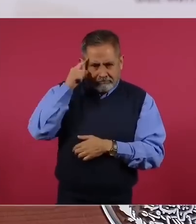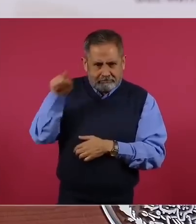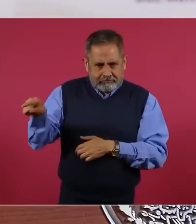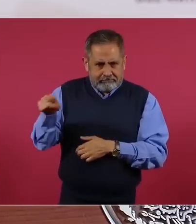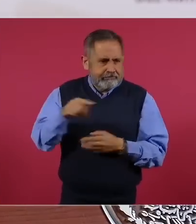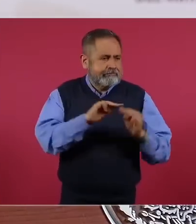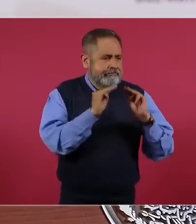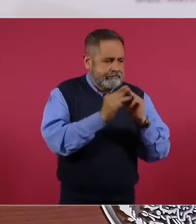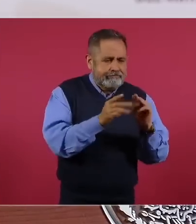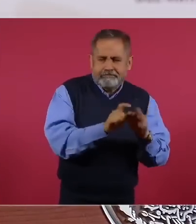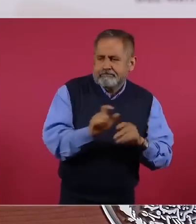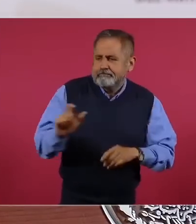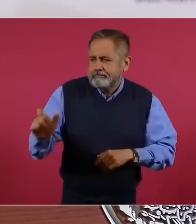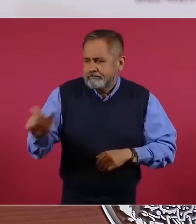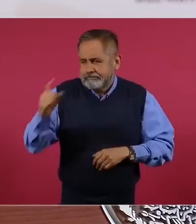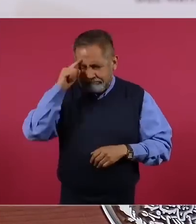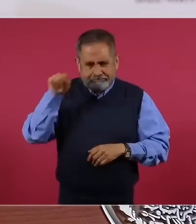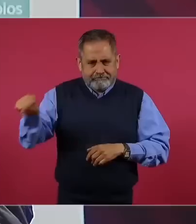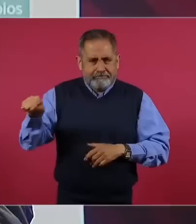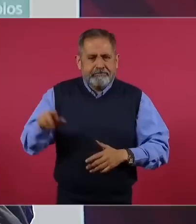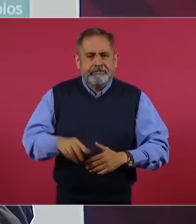los delincuentes.